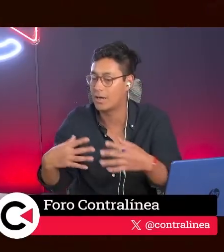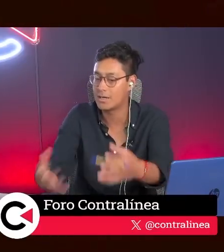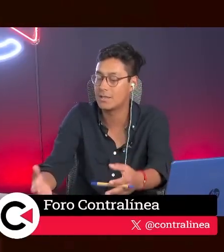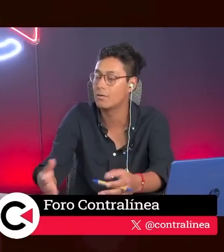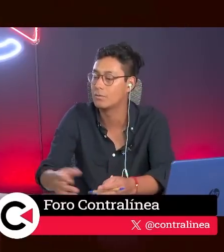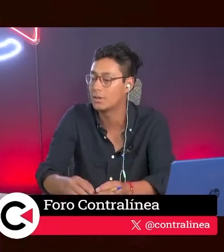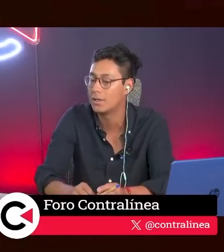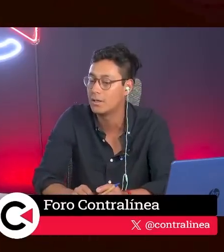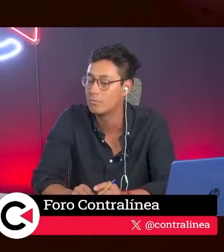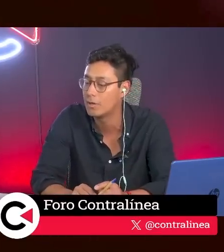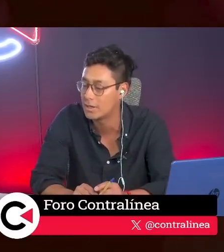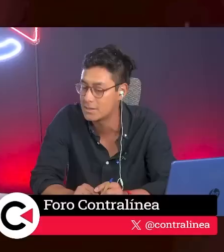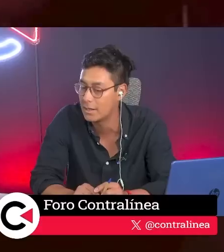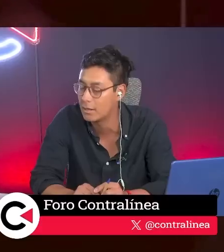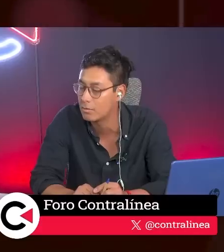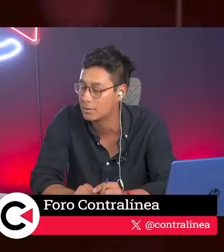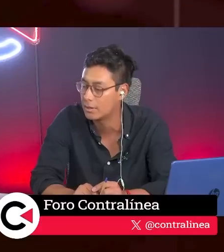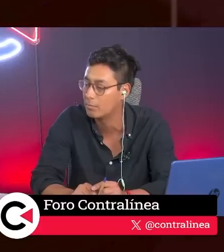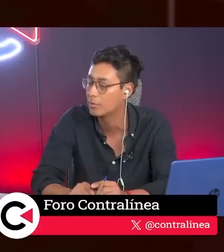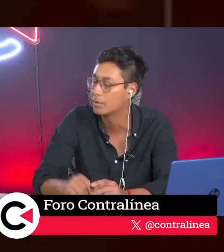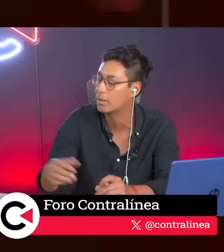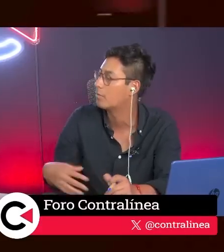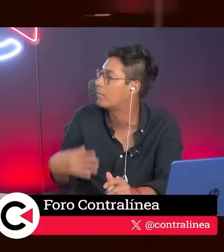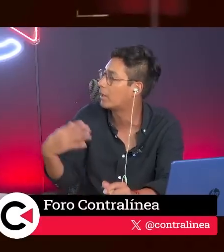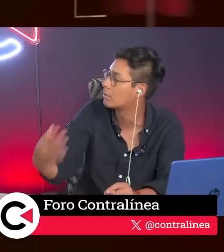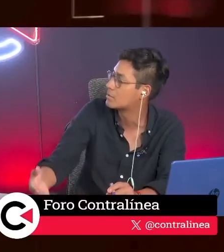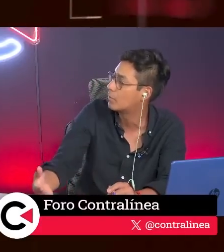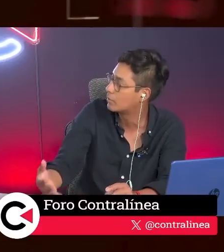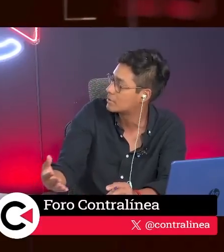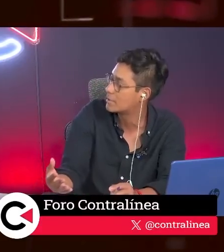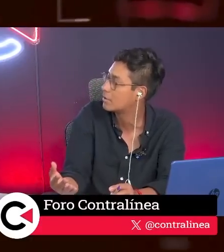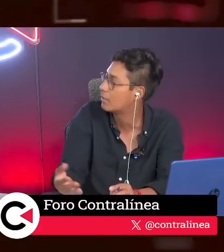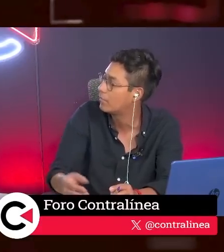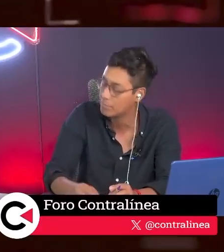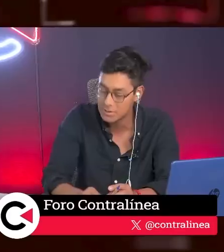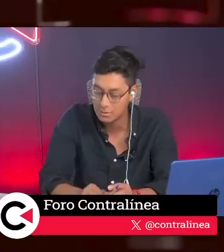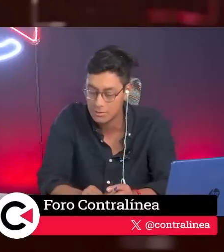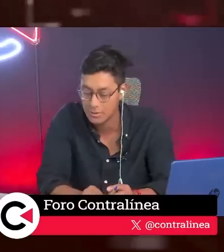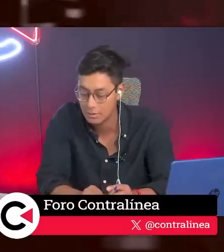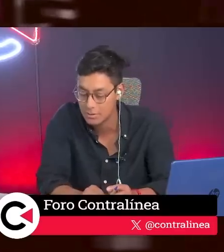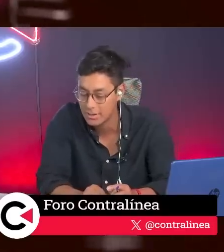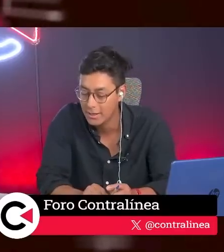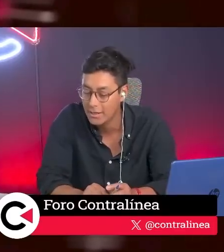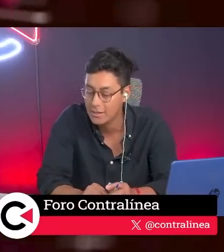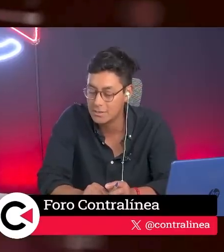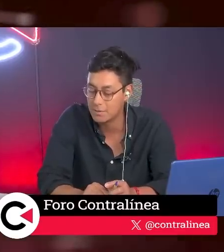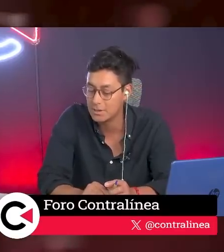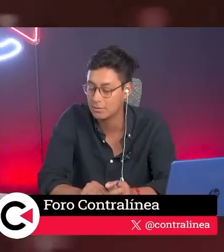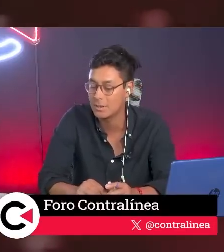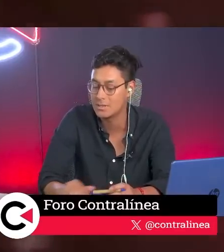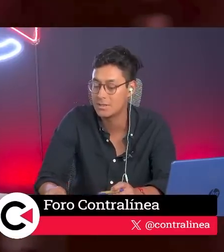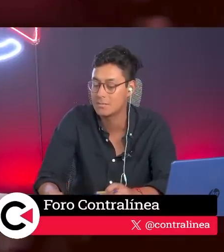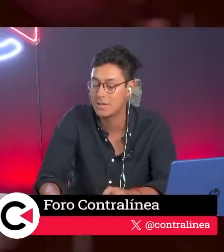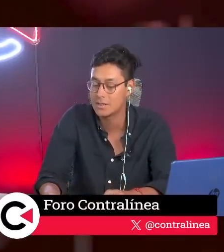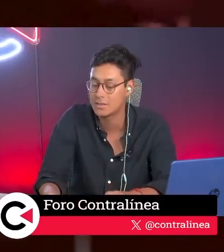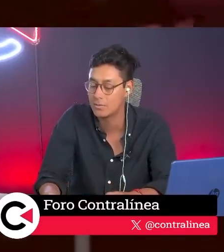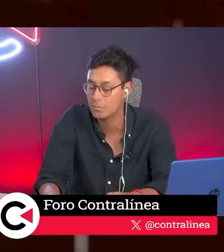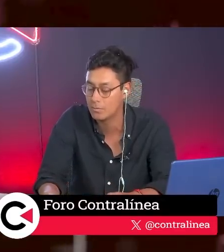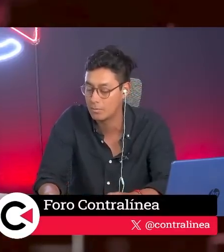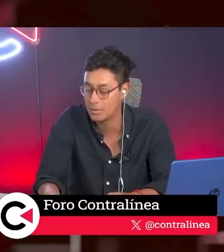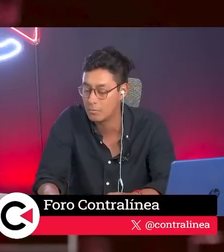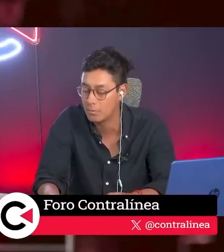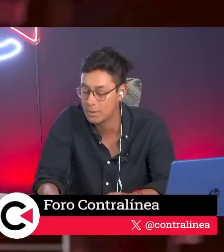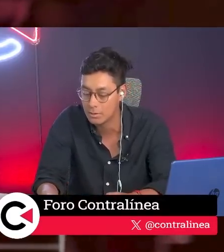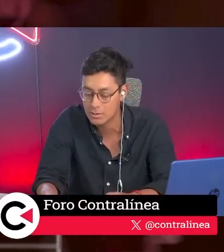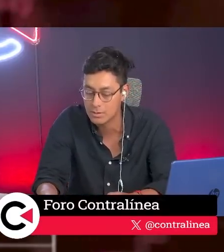de volcarse en contra de la democracia, ir en contra del voto, de comprar los votos, es lo que vivimos en 2012, después de todas estas marchas que